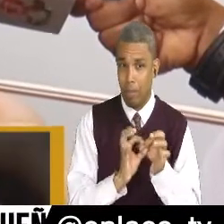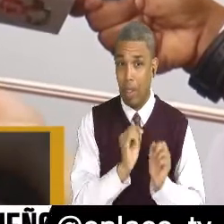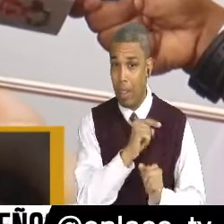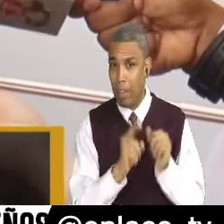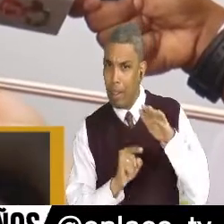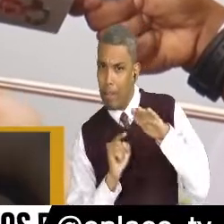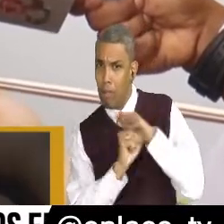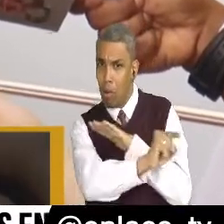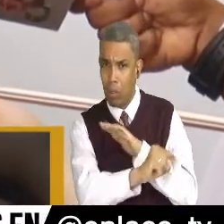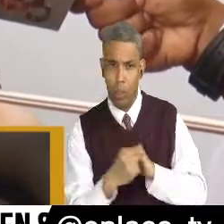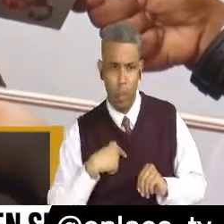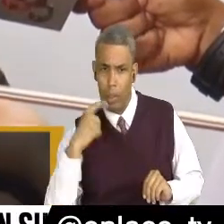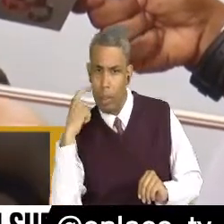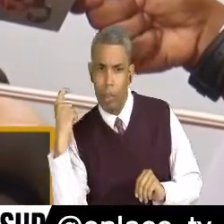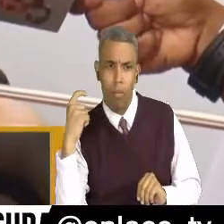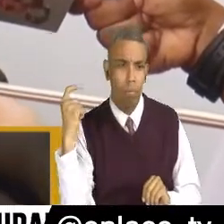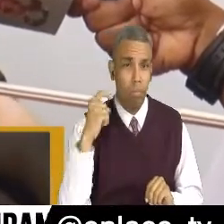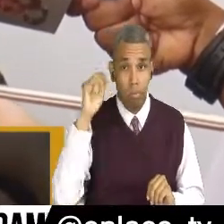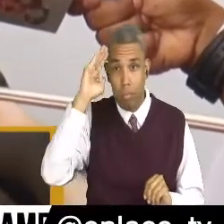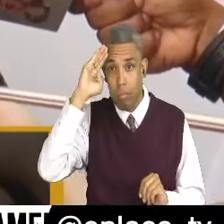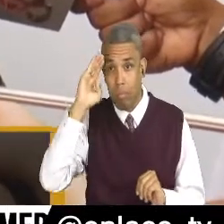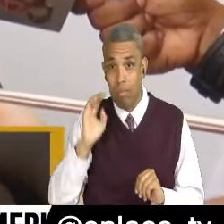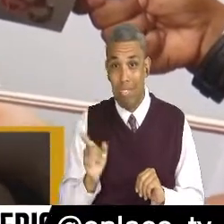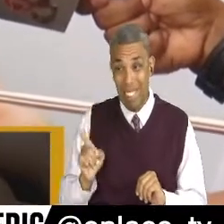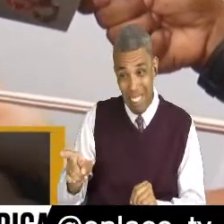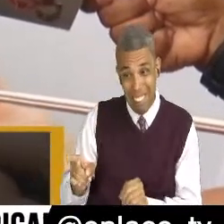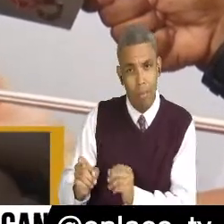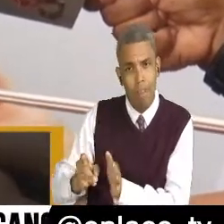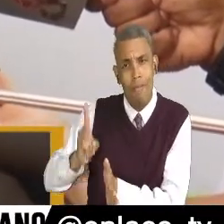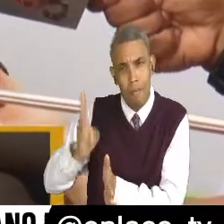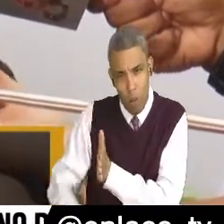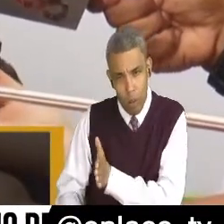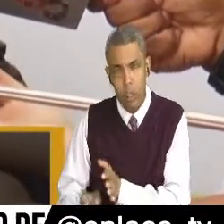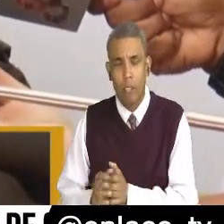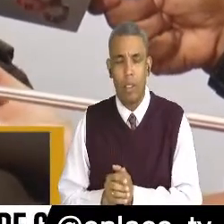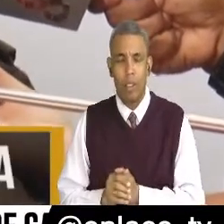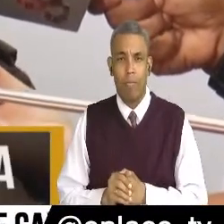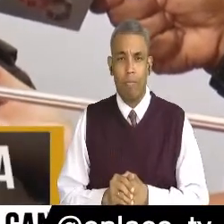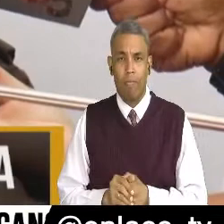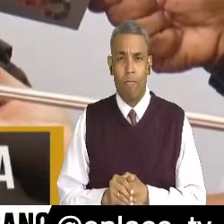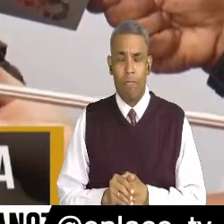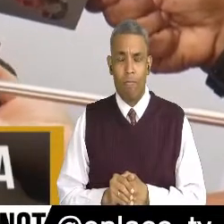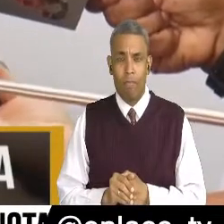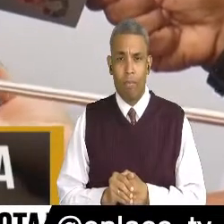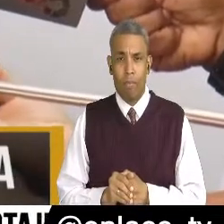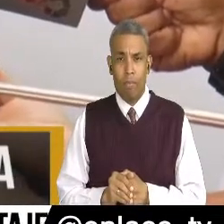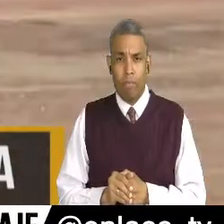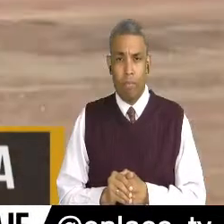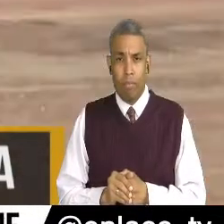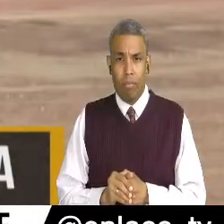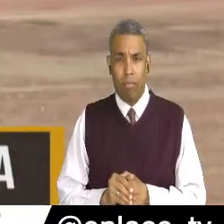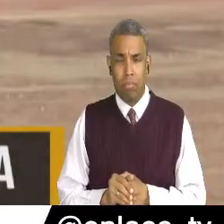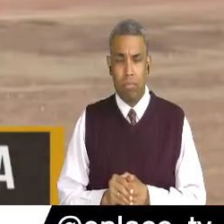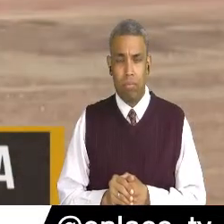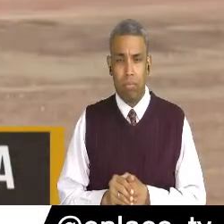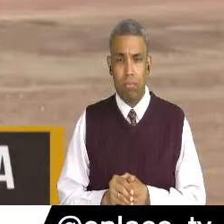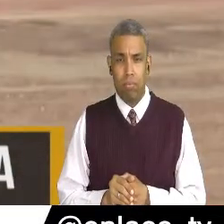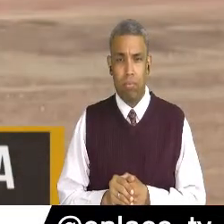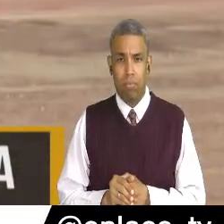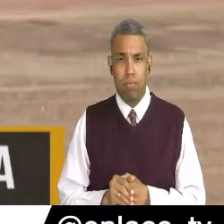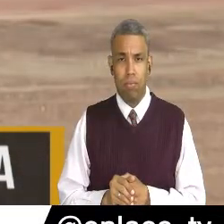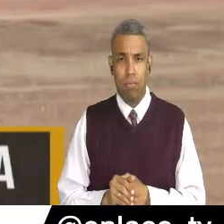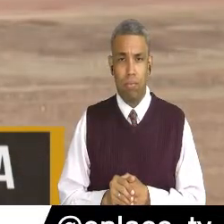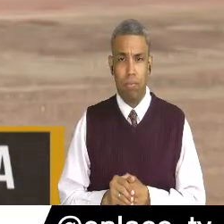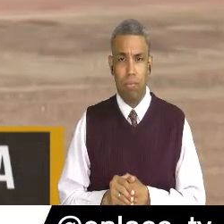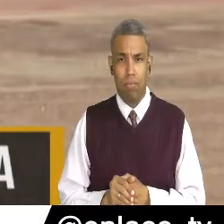tendría relación aparentemente con una persona que recientemente pues ha salido de la cárcel. Dentro de los hechos que